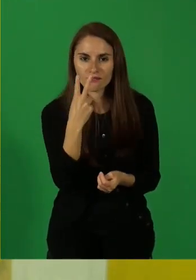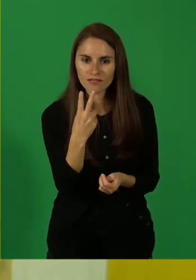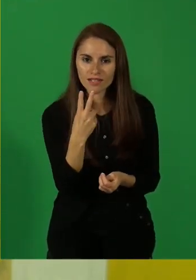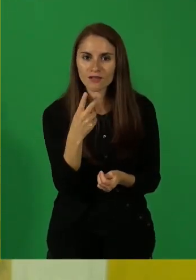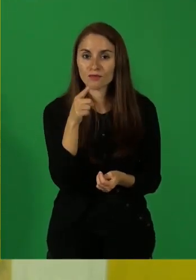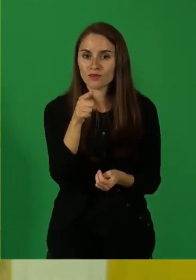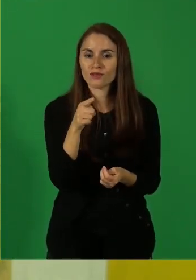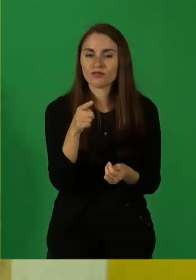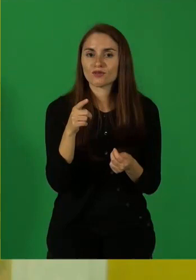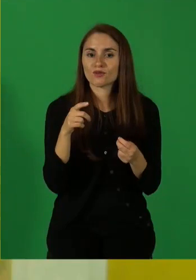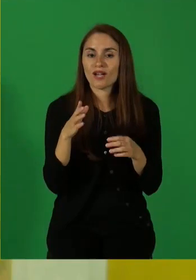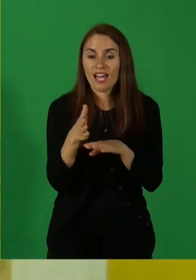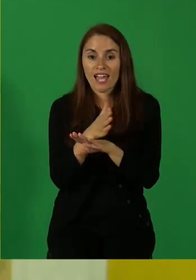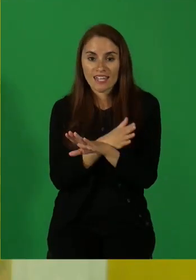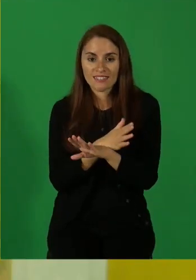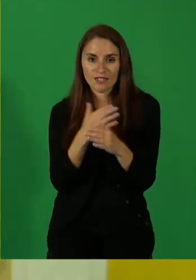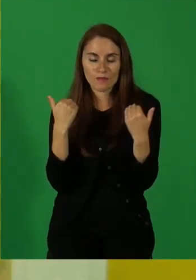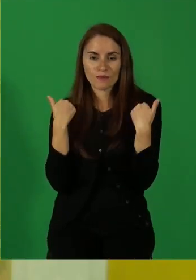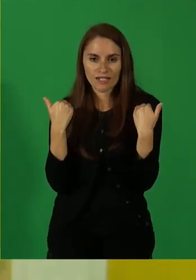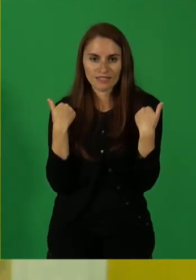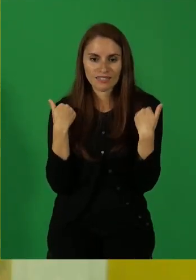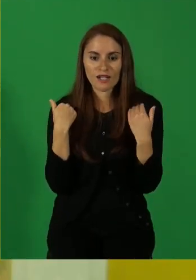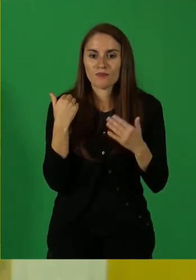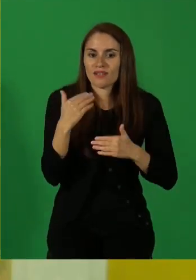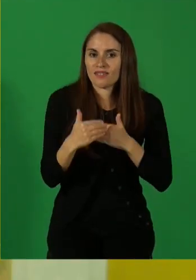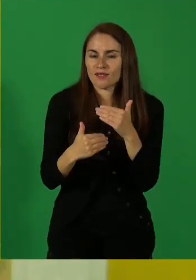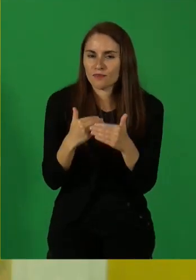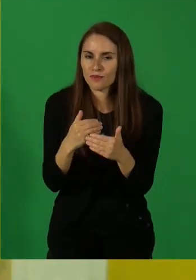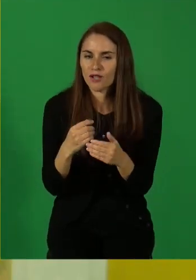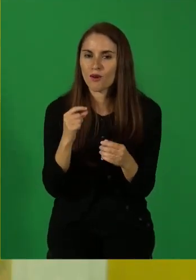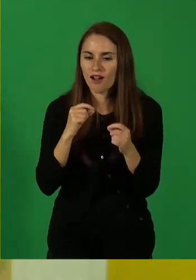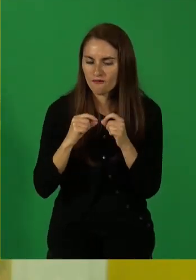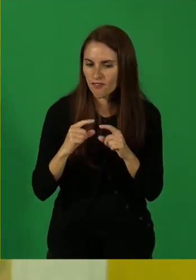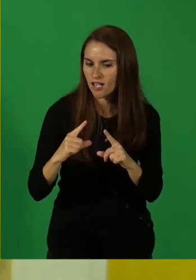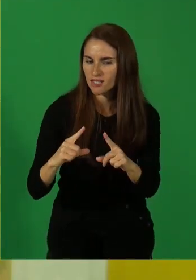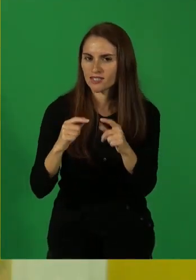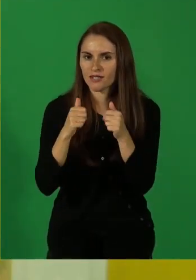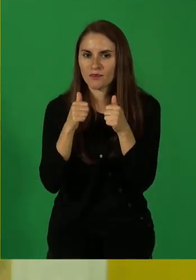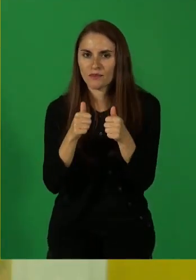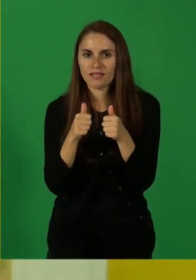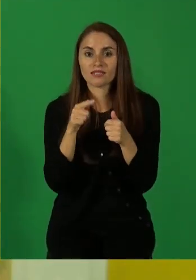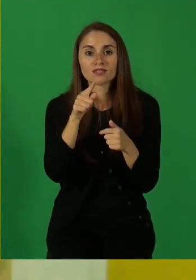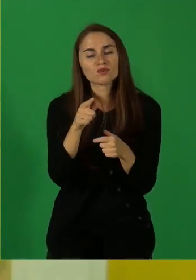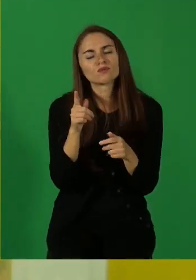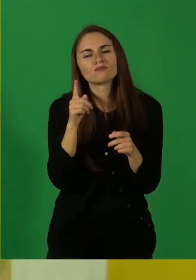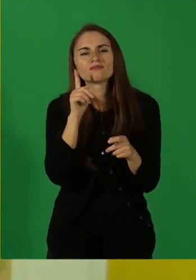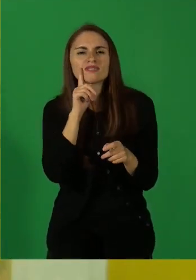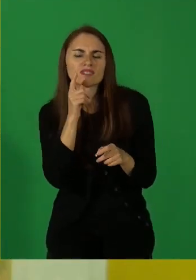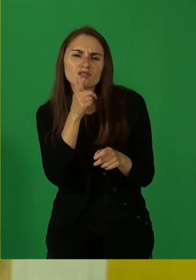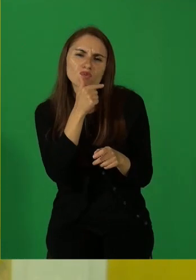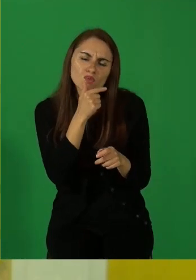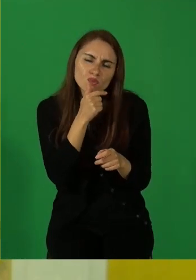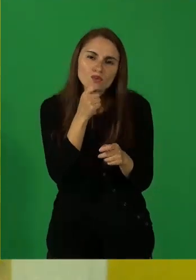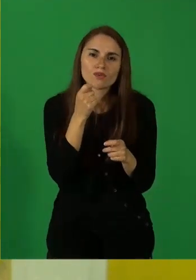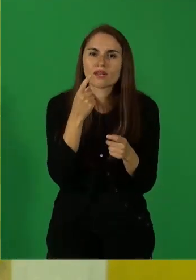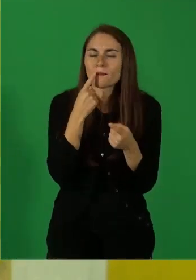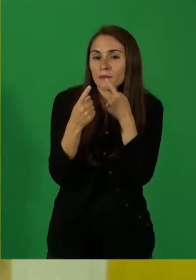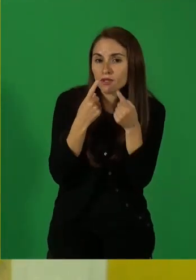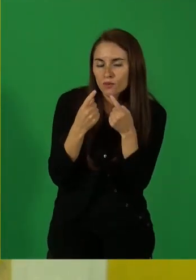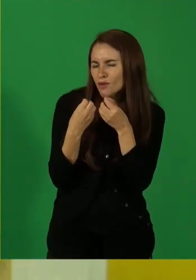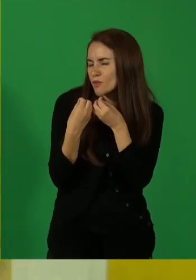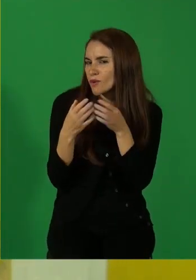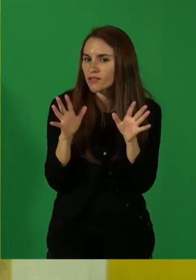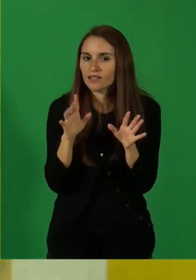ven preparado, porque cada clase se va haciendo más difícil. Por lo tanto, si tienes dudas o cualquier cosa, tú